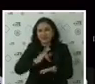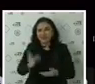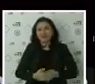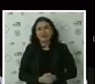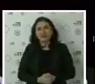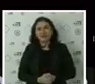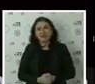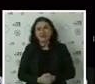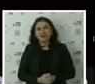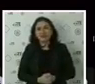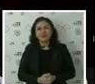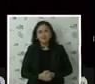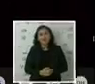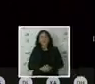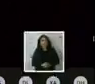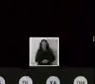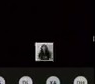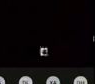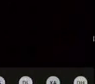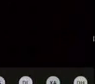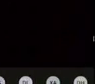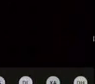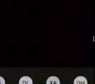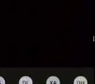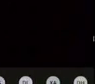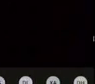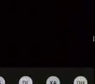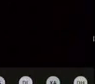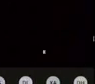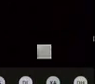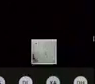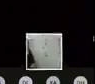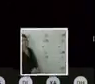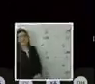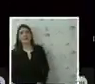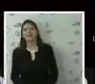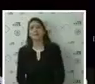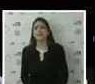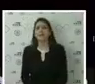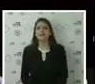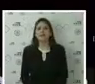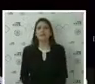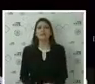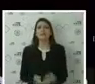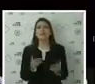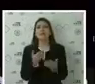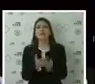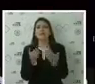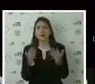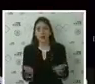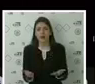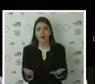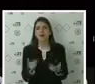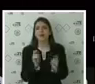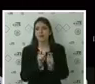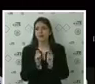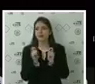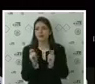gracias, magistrada. A continuación, doy el uso de la voz a